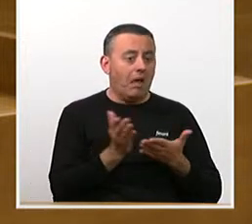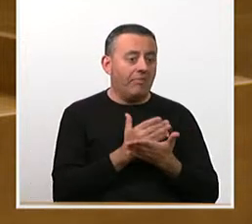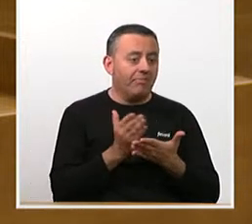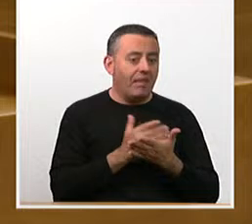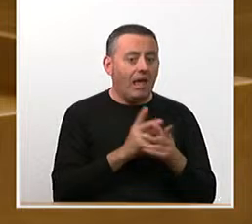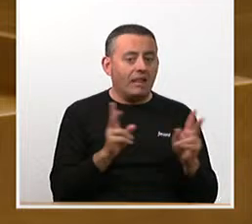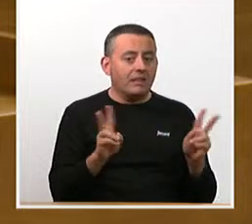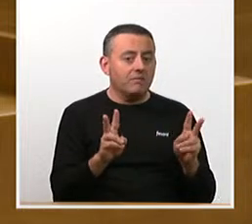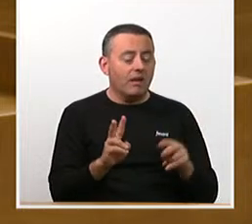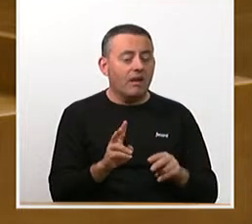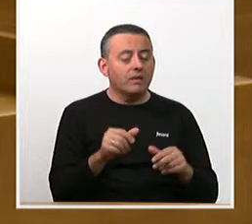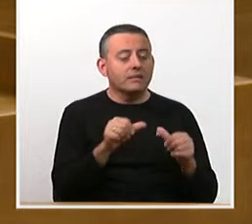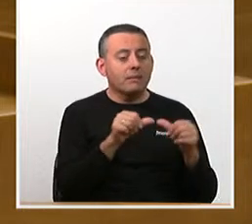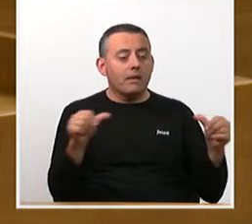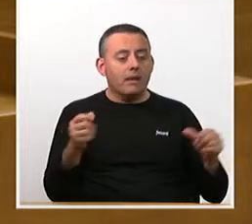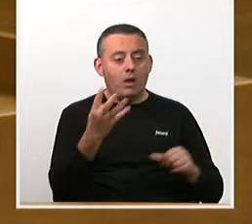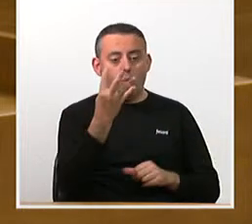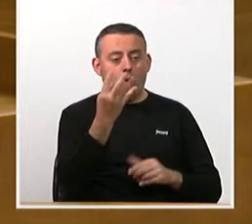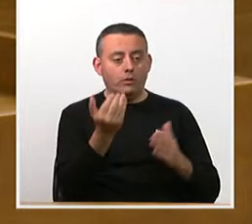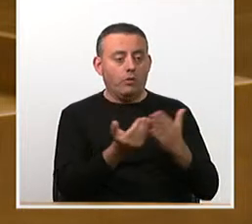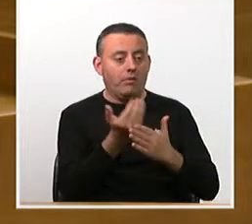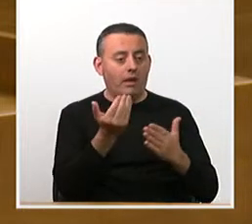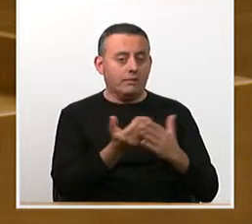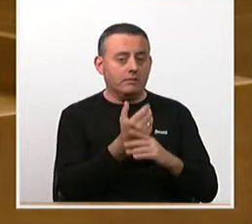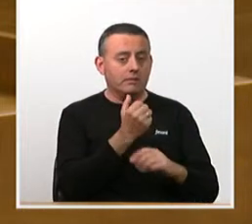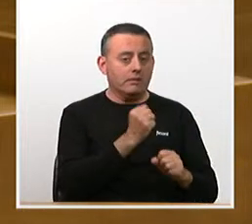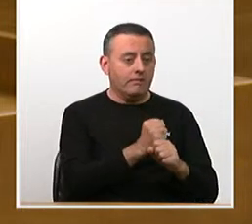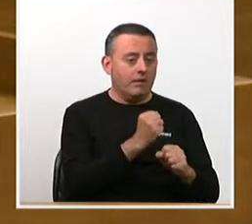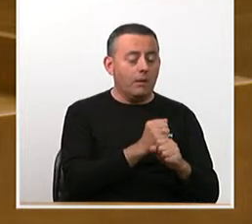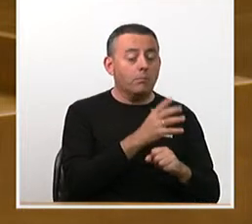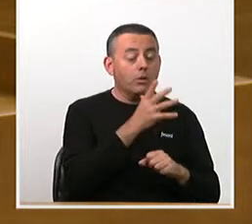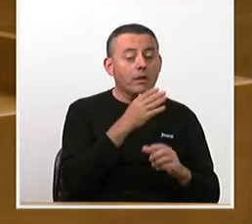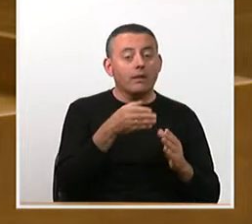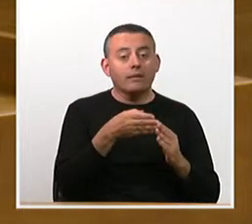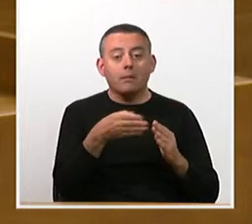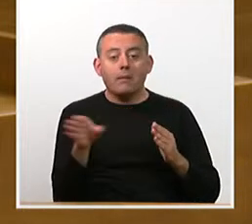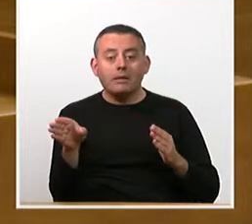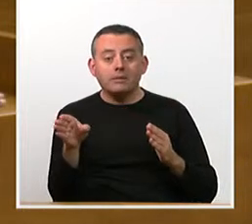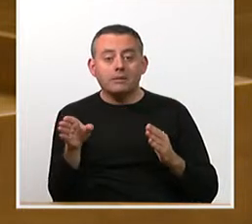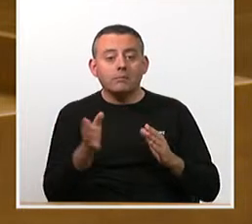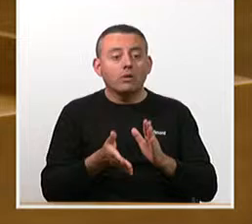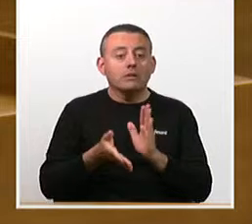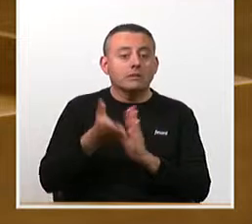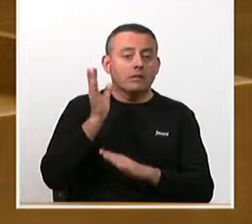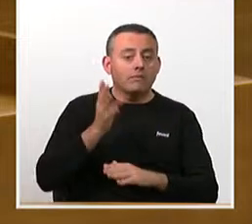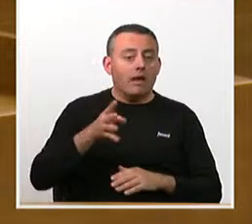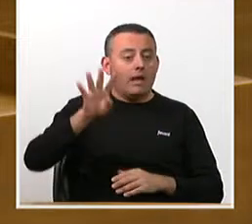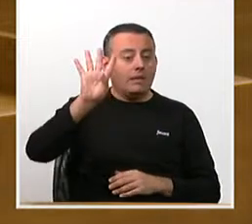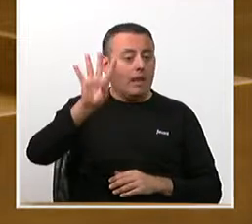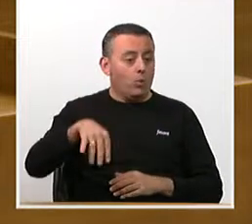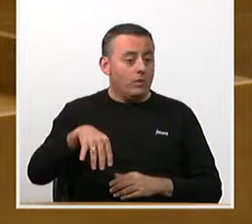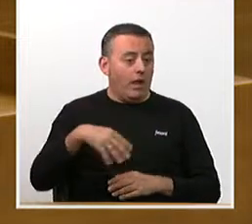cuo y que es la vaat que